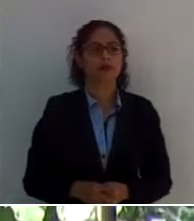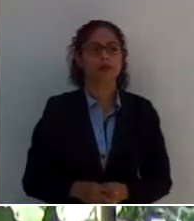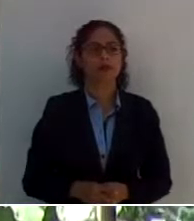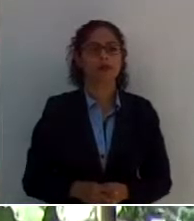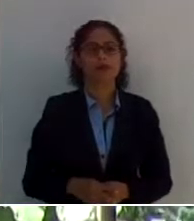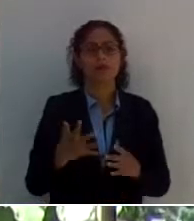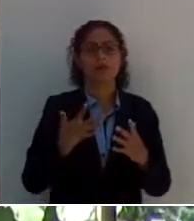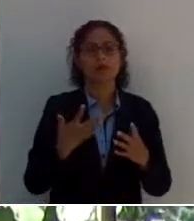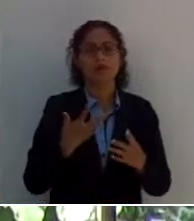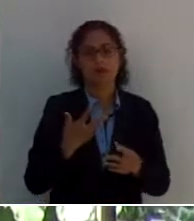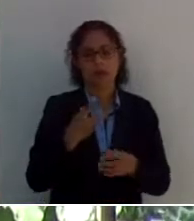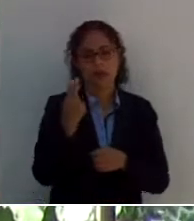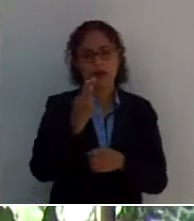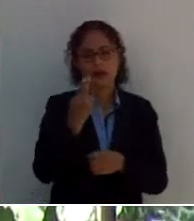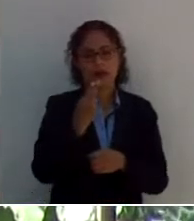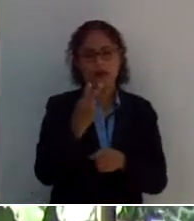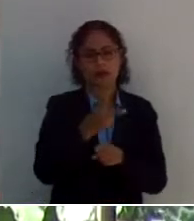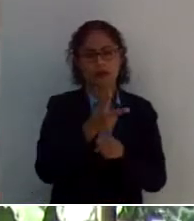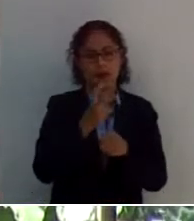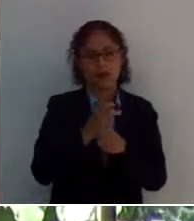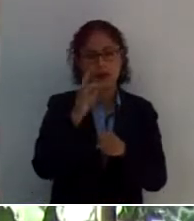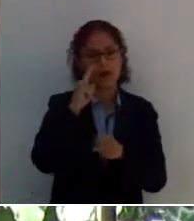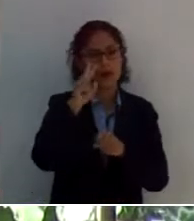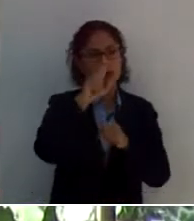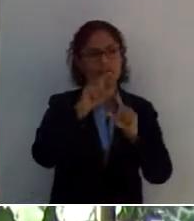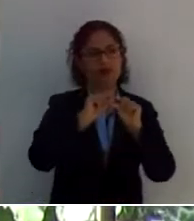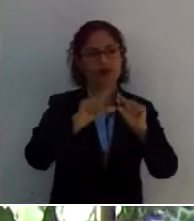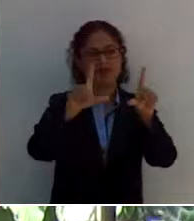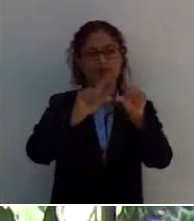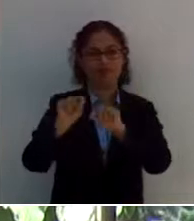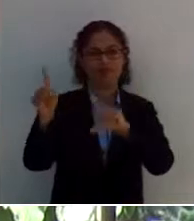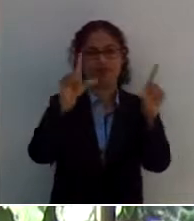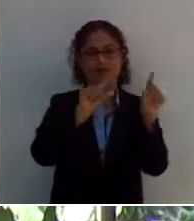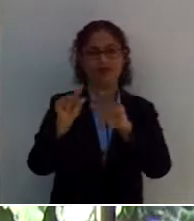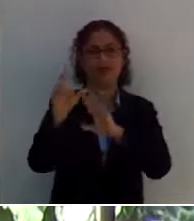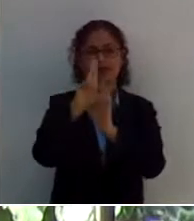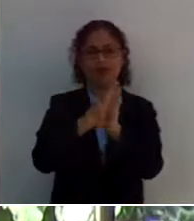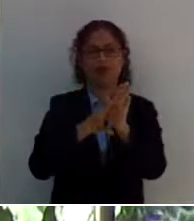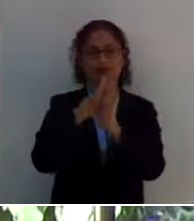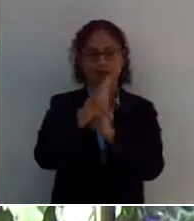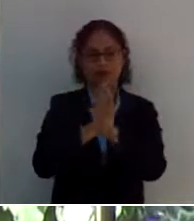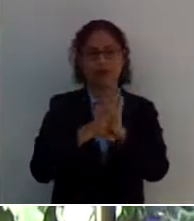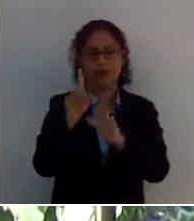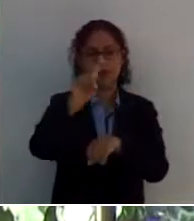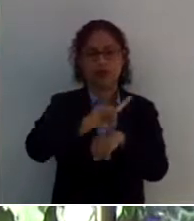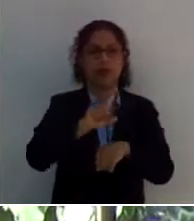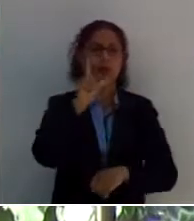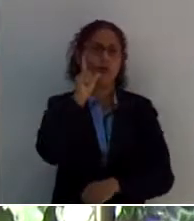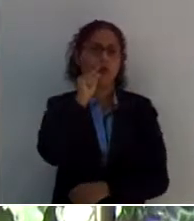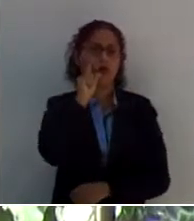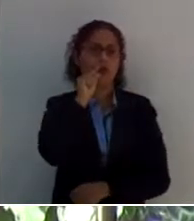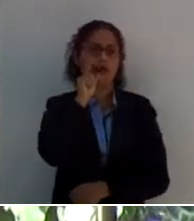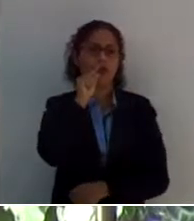Les invitamos a contemplar las pantallas en donde se proyectará el video Día del Policía.